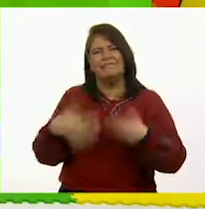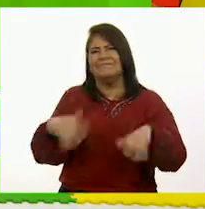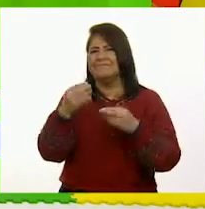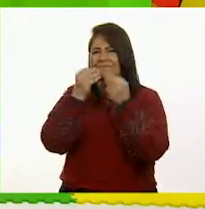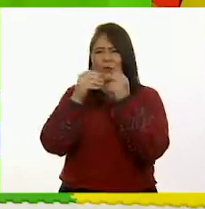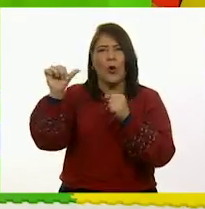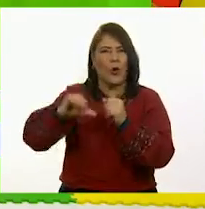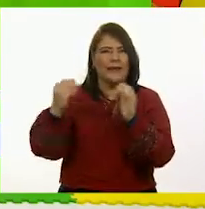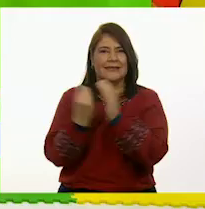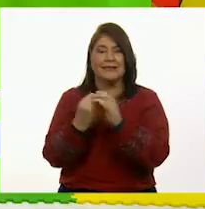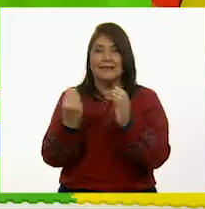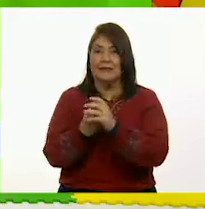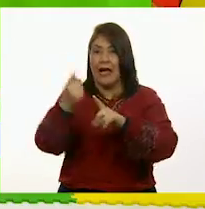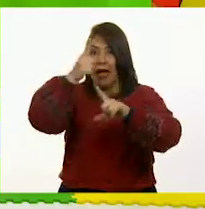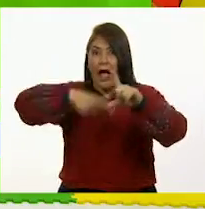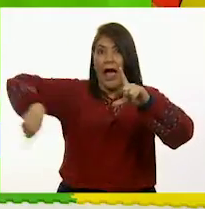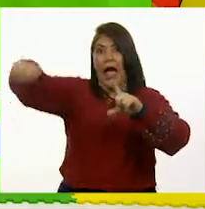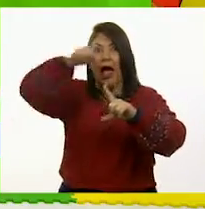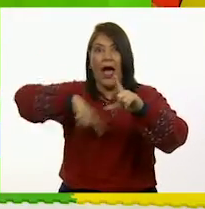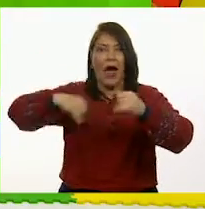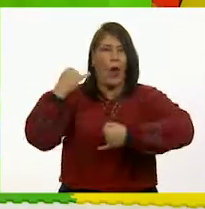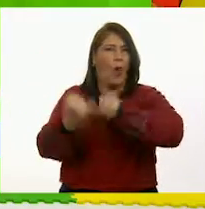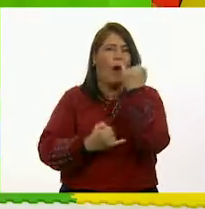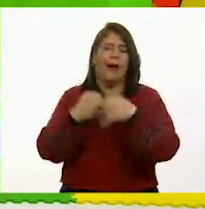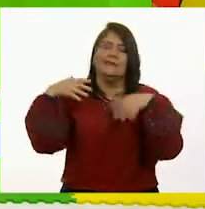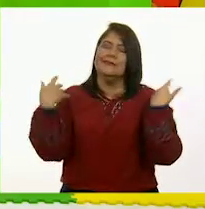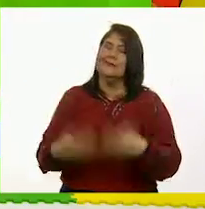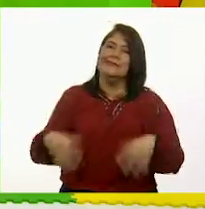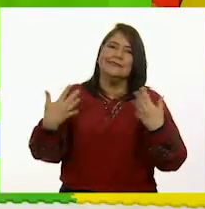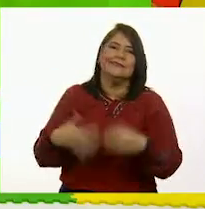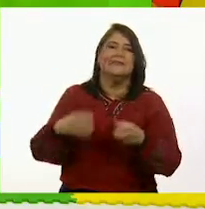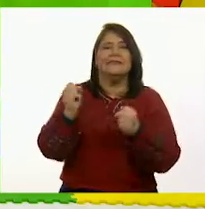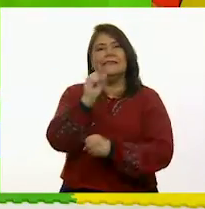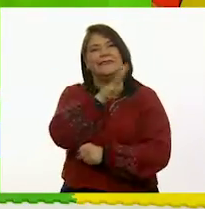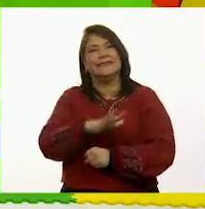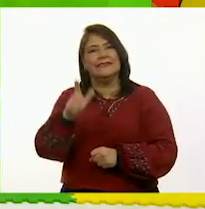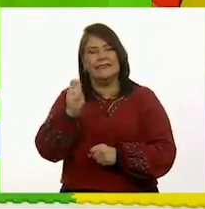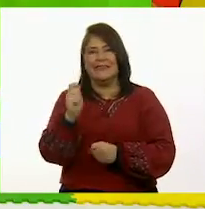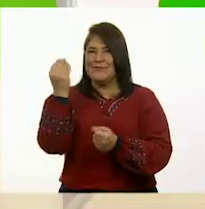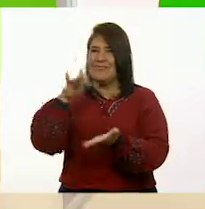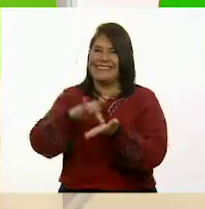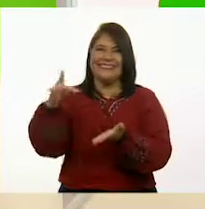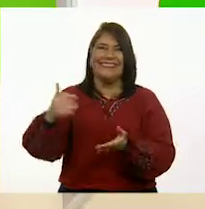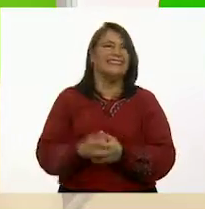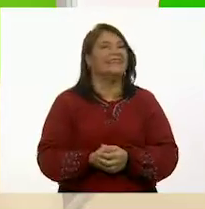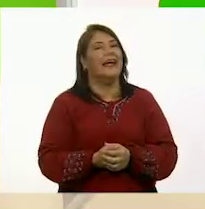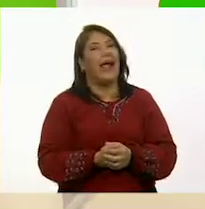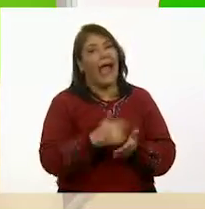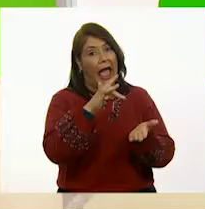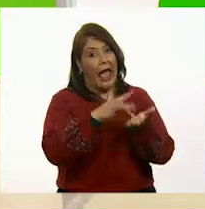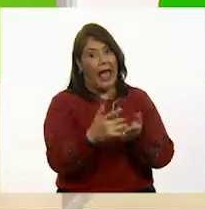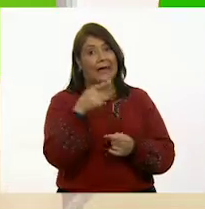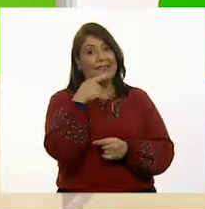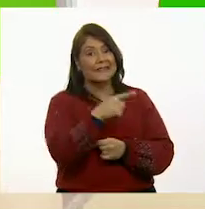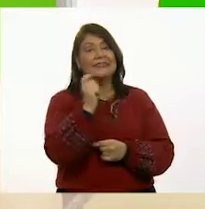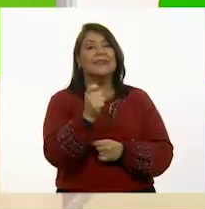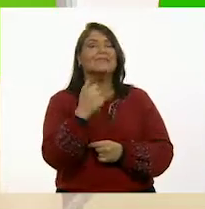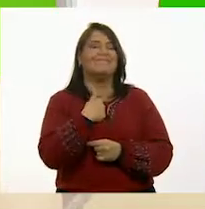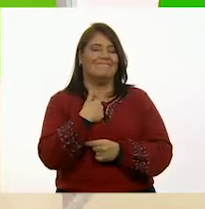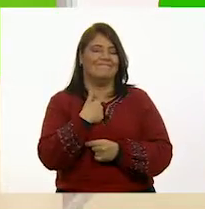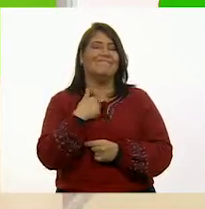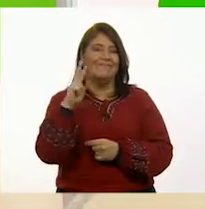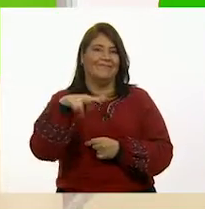sesión. La rueda de los juegos es lo máximo. Muchas gracias. Gracias a ti, Sohar. Me